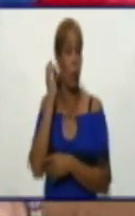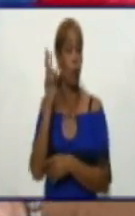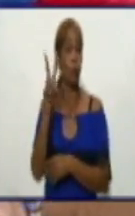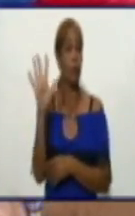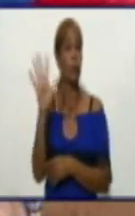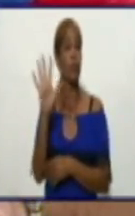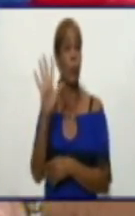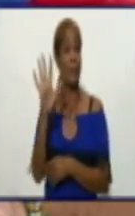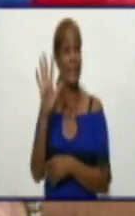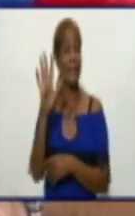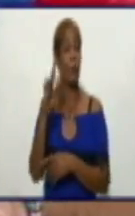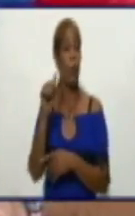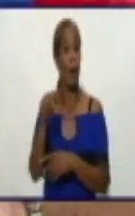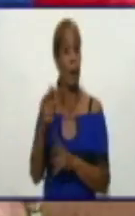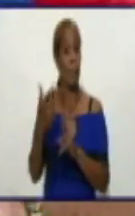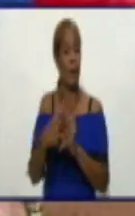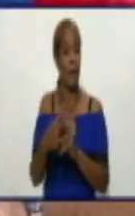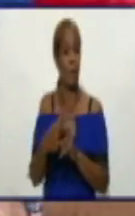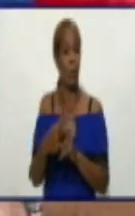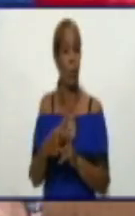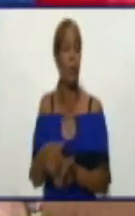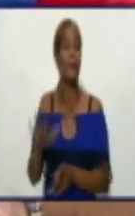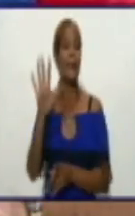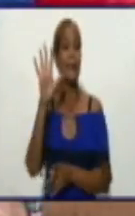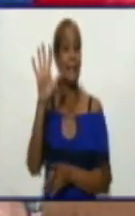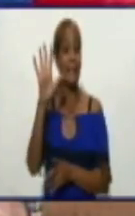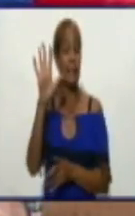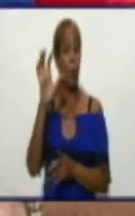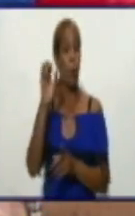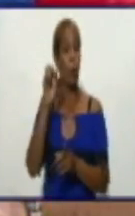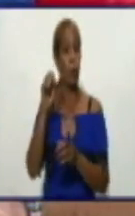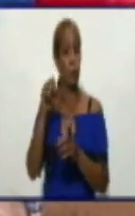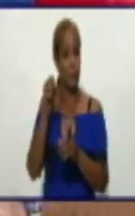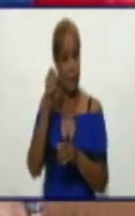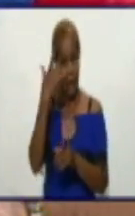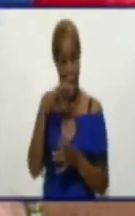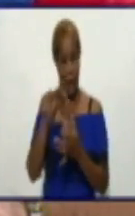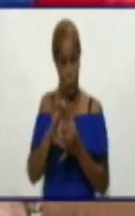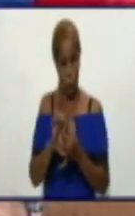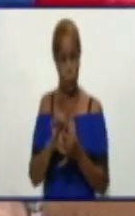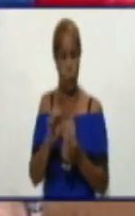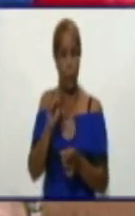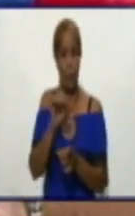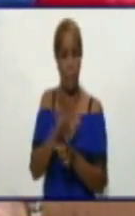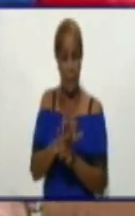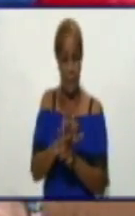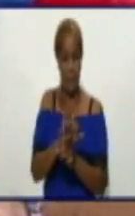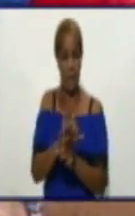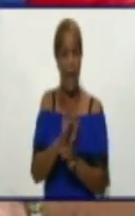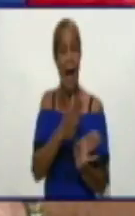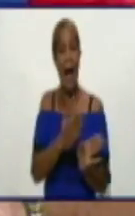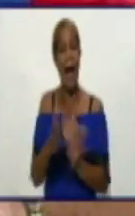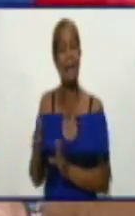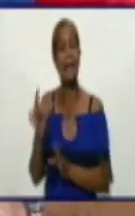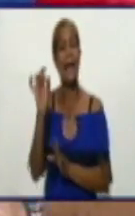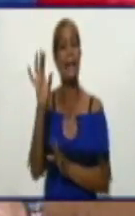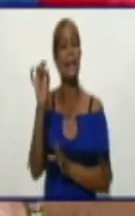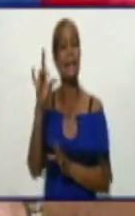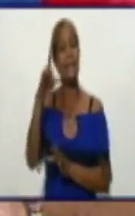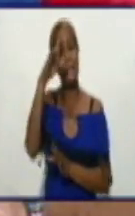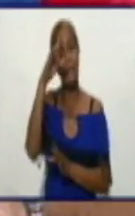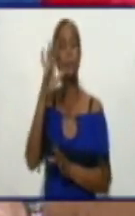actualización del censo va a ocurrir desde el 5 de agosto, que inicia el proceso y que entre en vigor la resolución 200, hasta el 15 de septiembre, hasta el